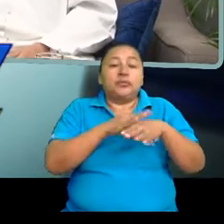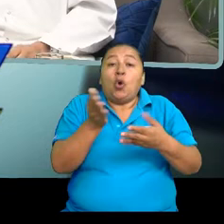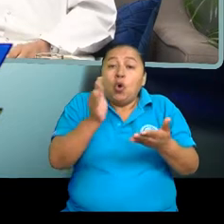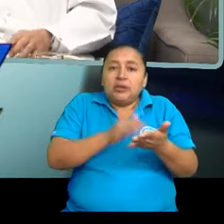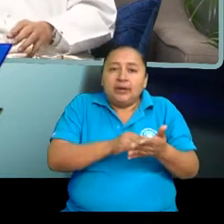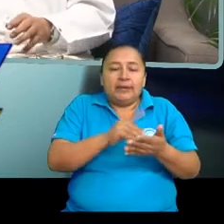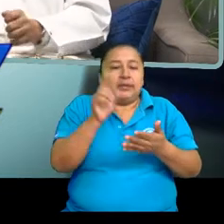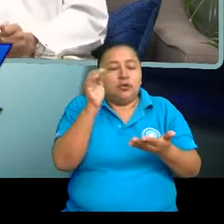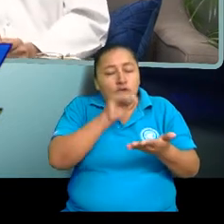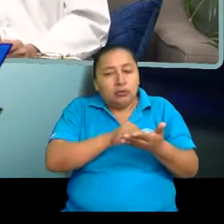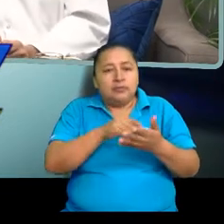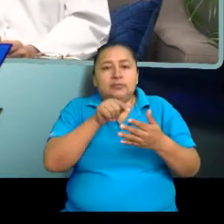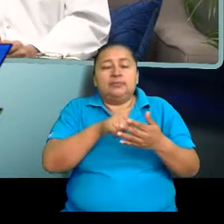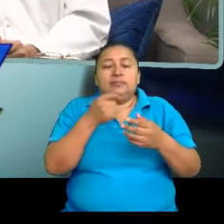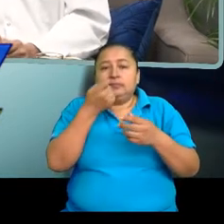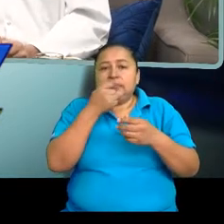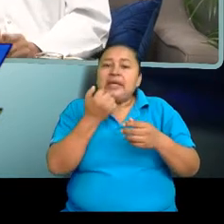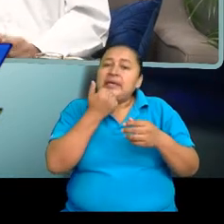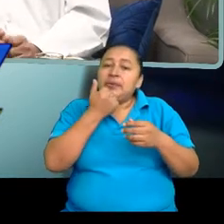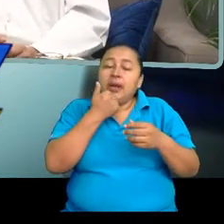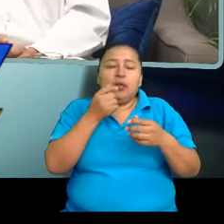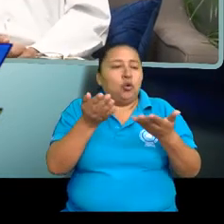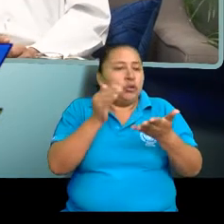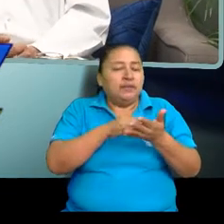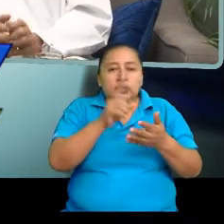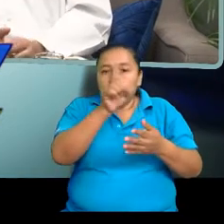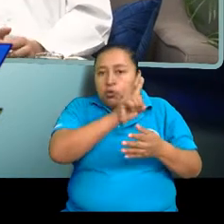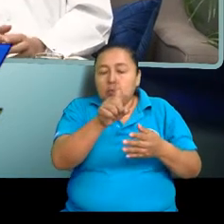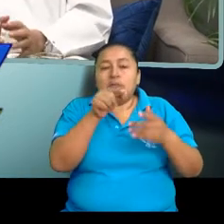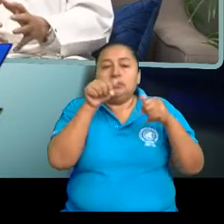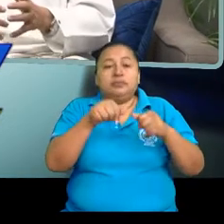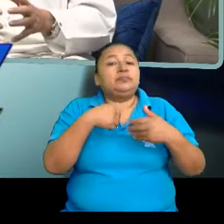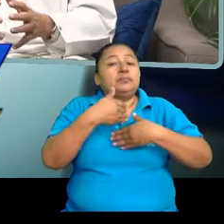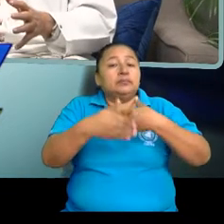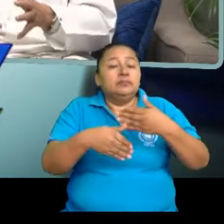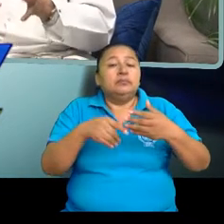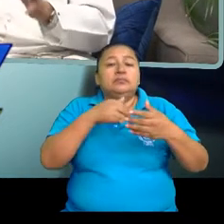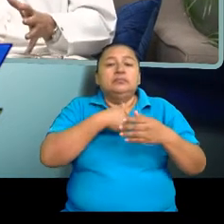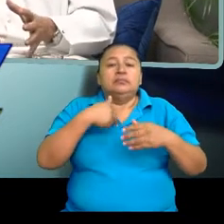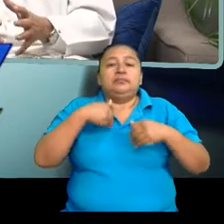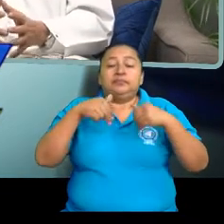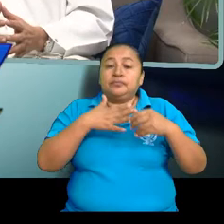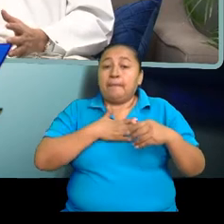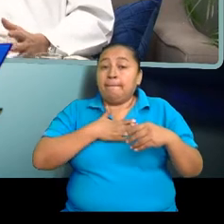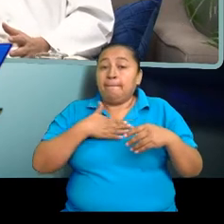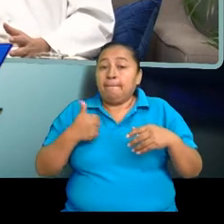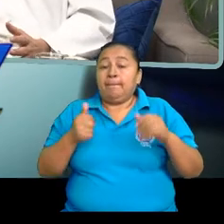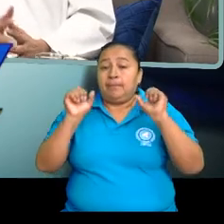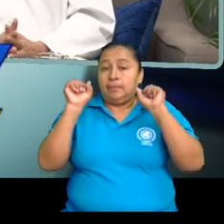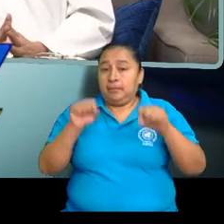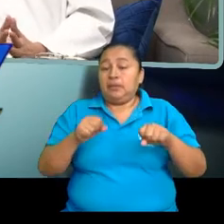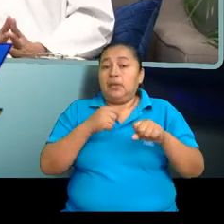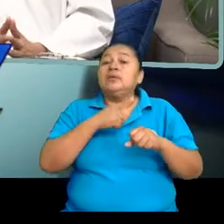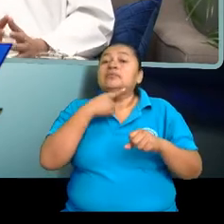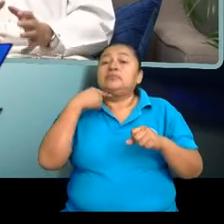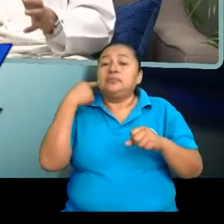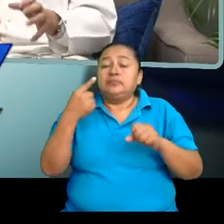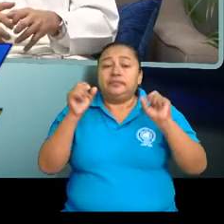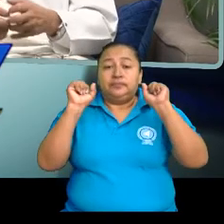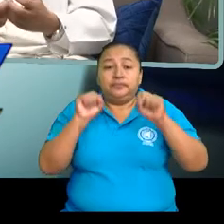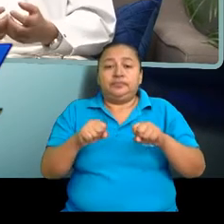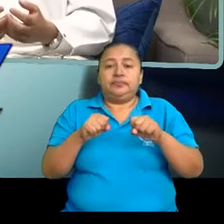vuelva a tomar de manera inadecuada, y de tal manera que seamos lo más efectivos y que en realidad